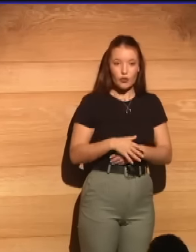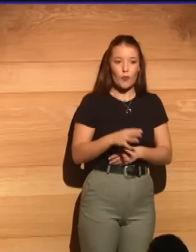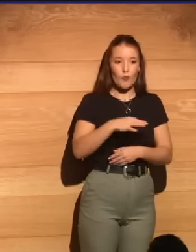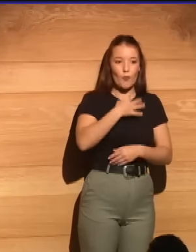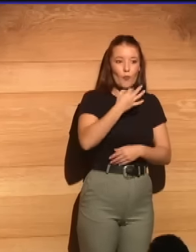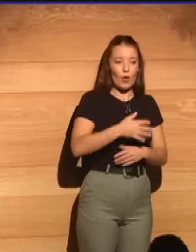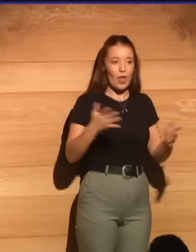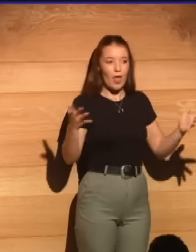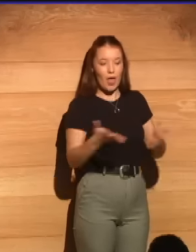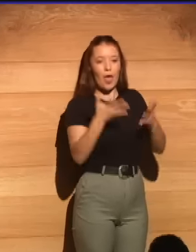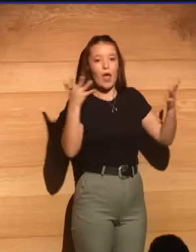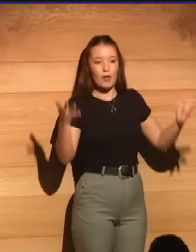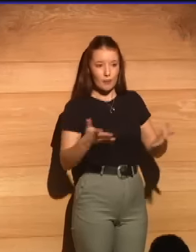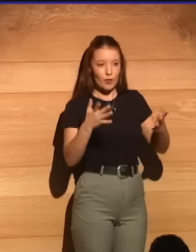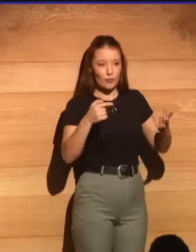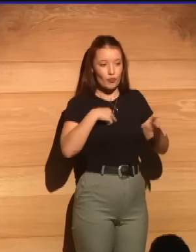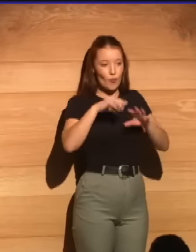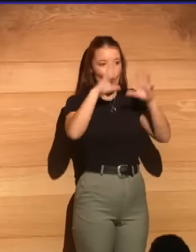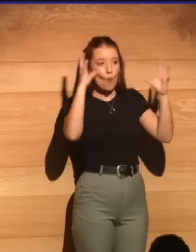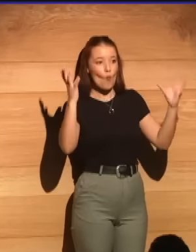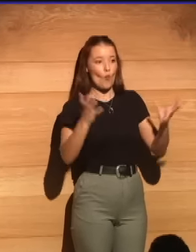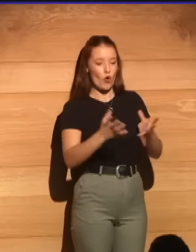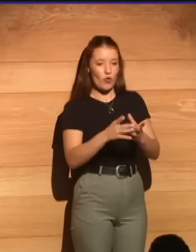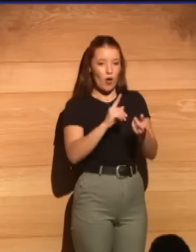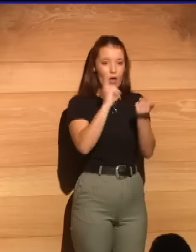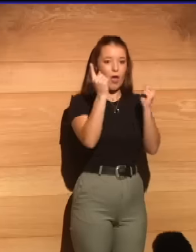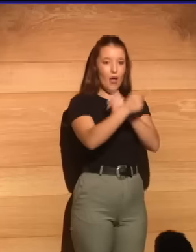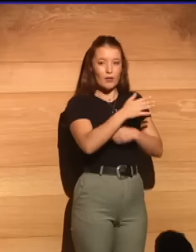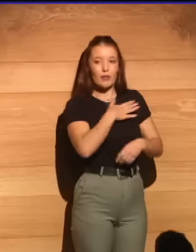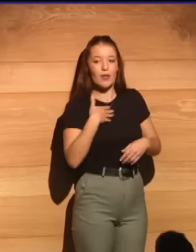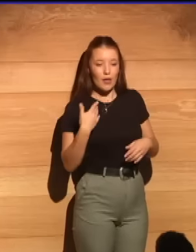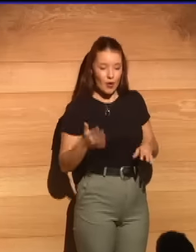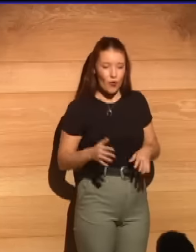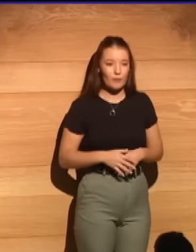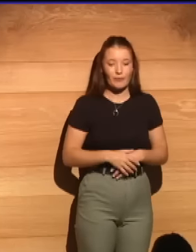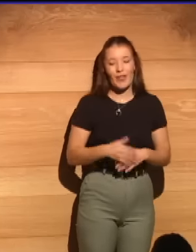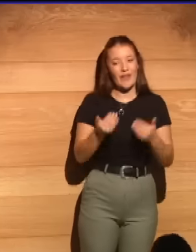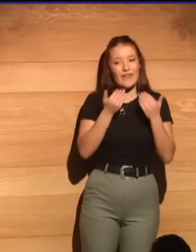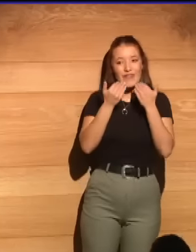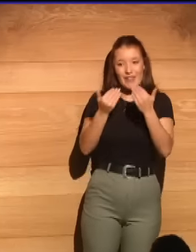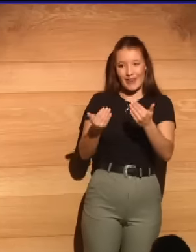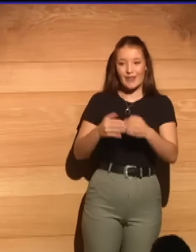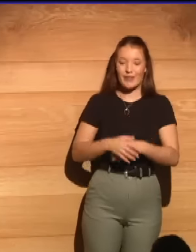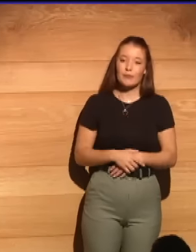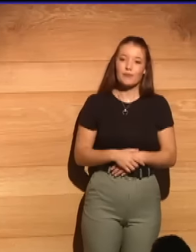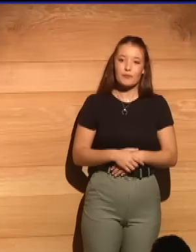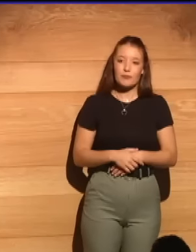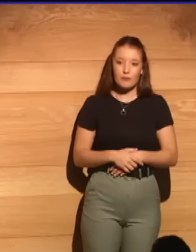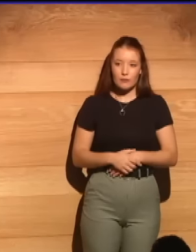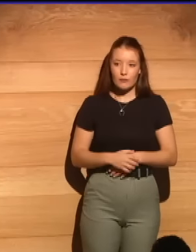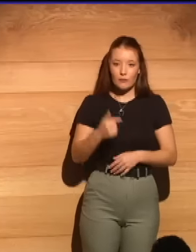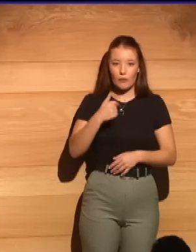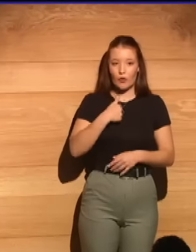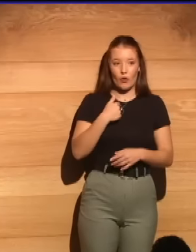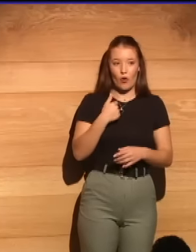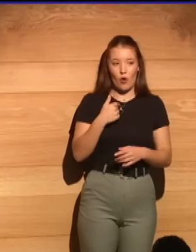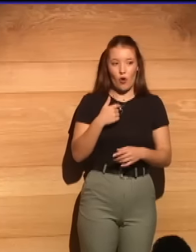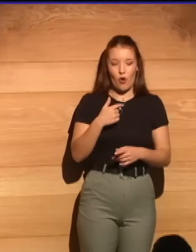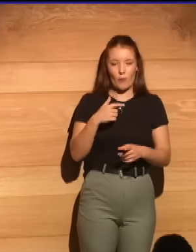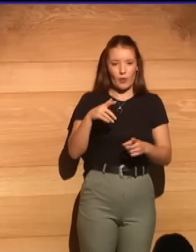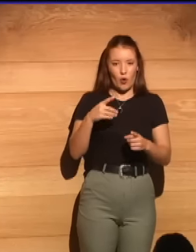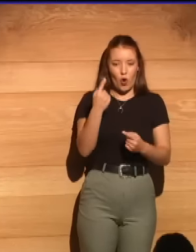yo también quiero cambiar el mundo como Carme Artigas. Muchas gracias. Pero ni mucho menos soy un caso excepcional. Hay muchísimas